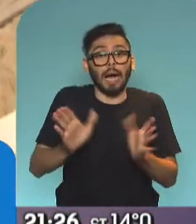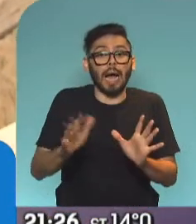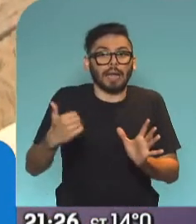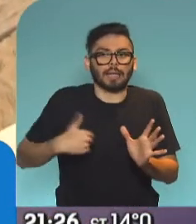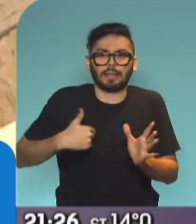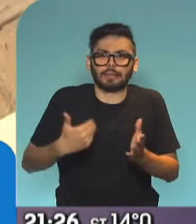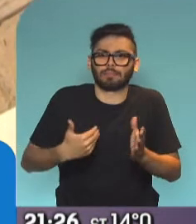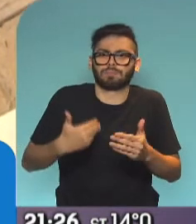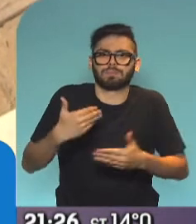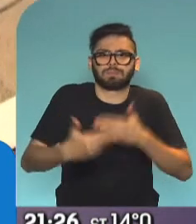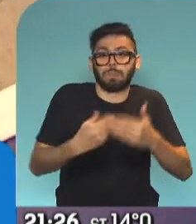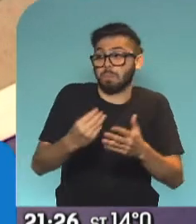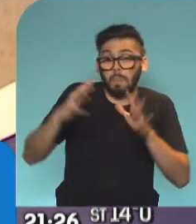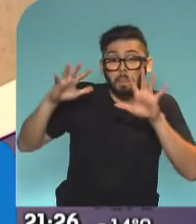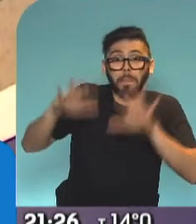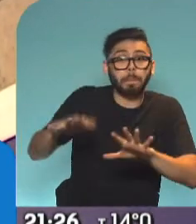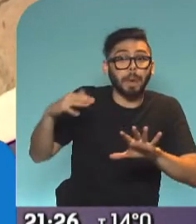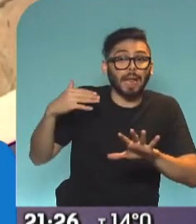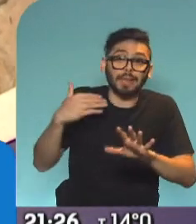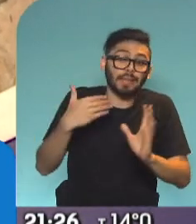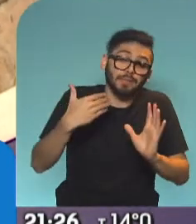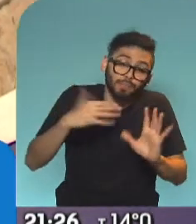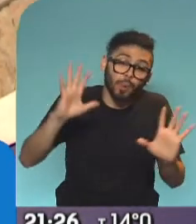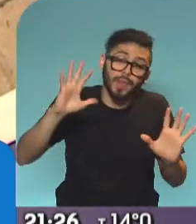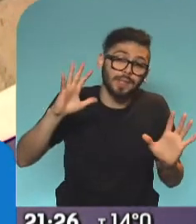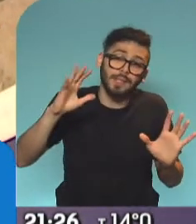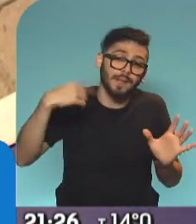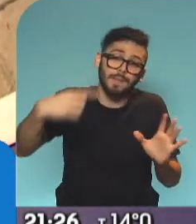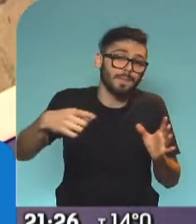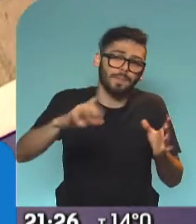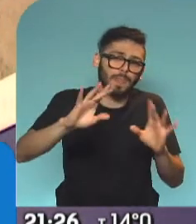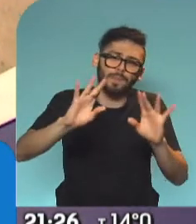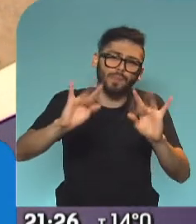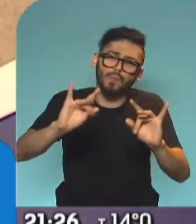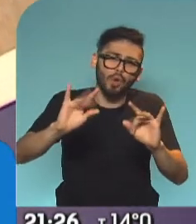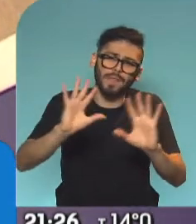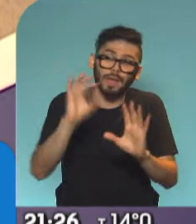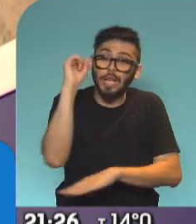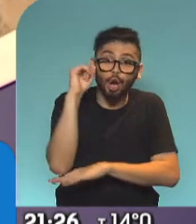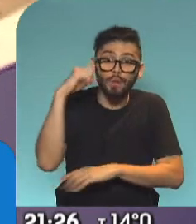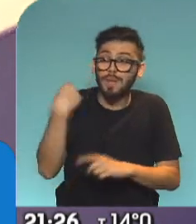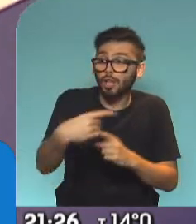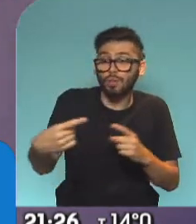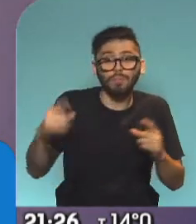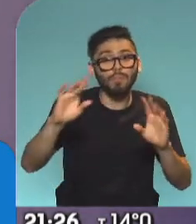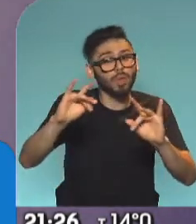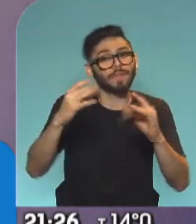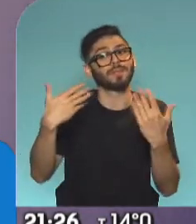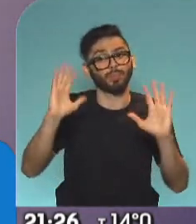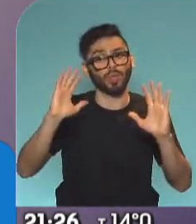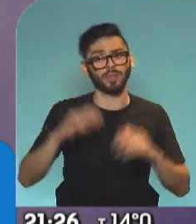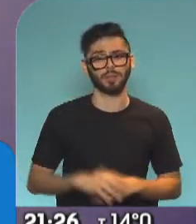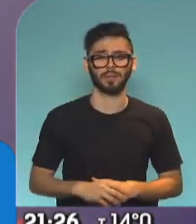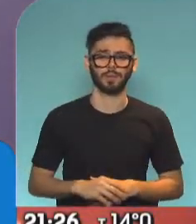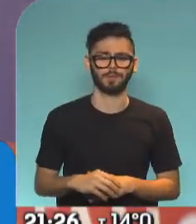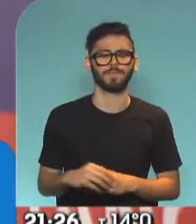de un parate que realmente puede tener consecuencias muy complicadas para toda la actividad económica de cara al futuro. Está claro, el número